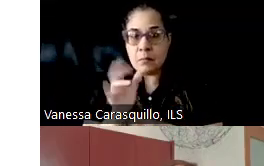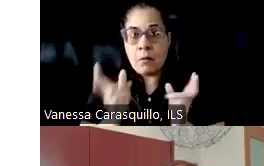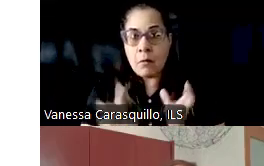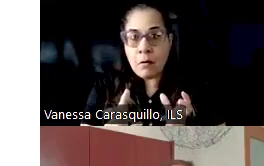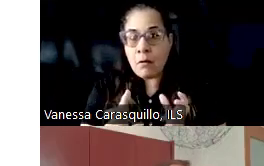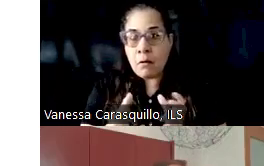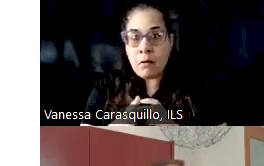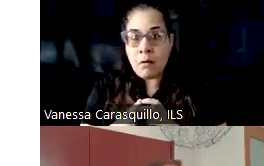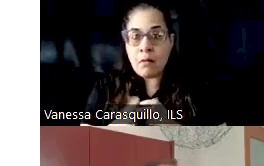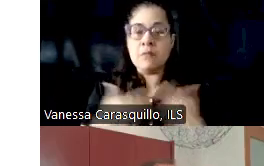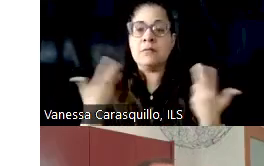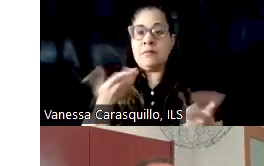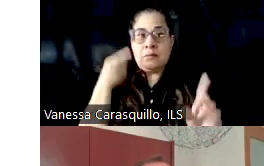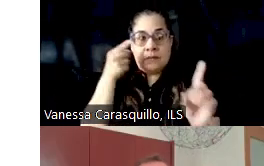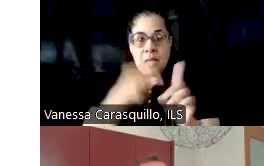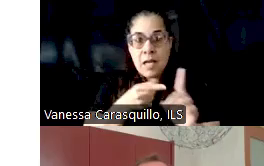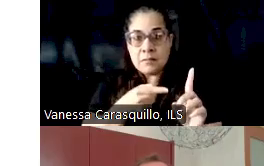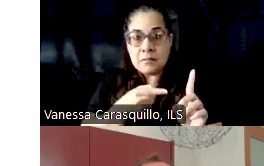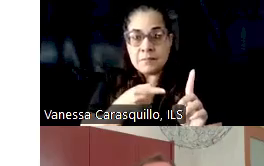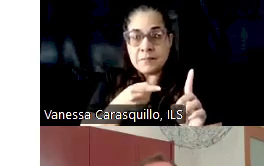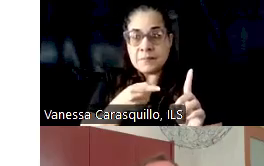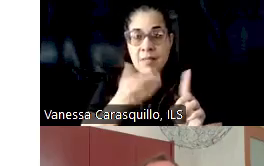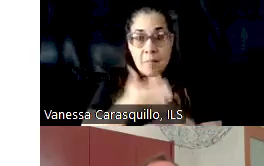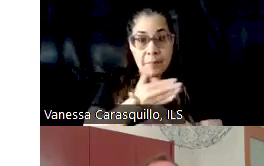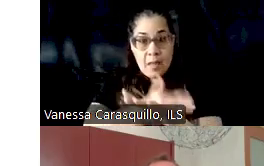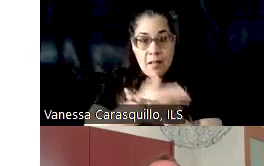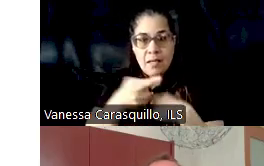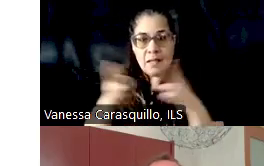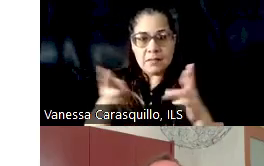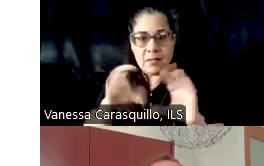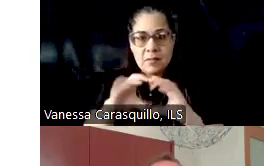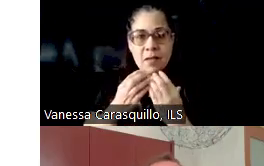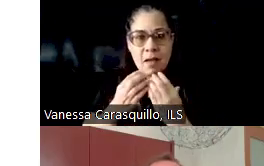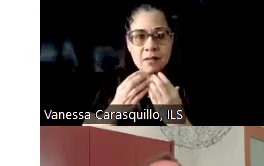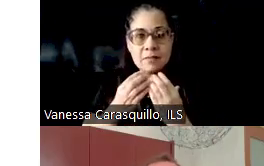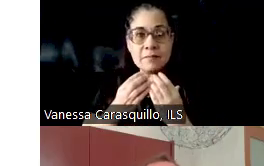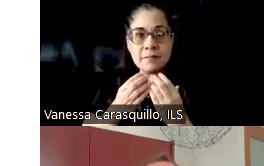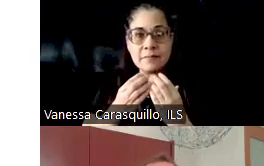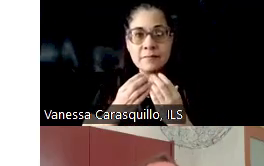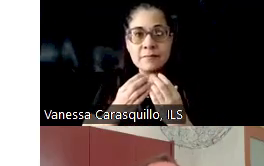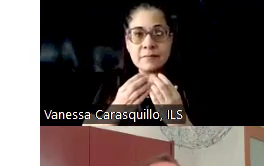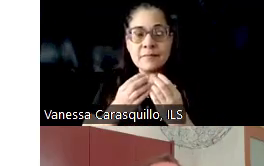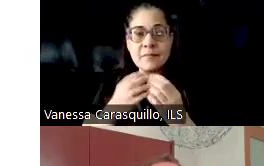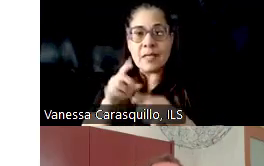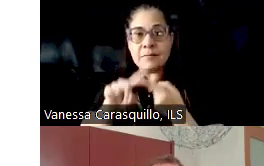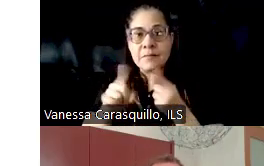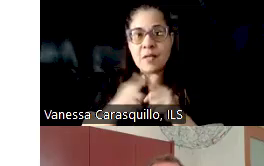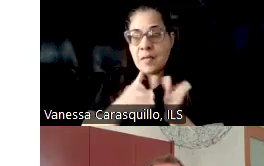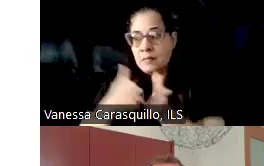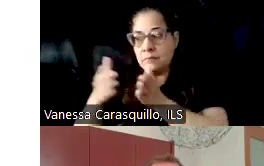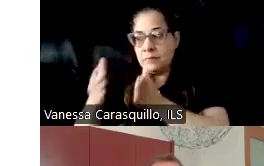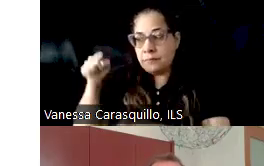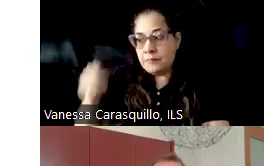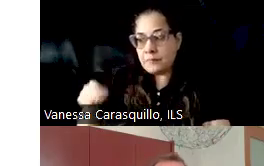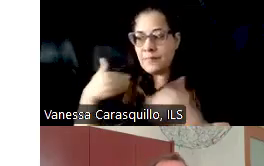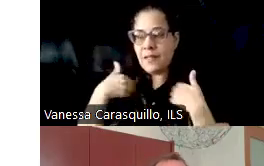este niño estaba en un salón de clase y su compañera de al lado padecía cerebro.